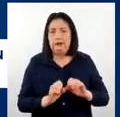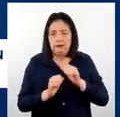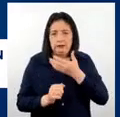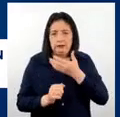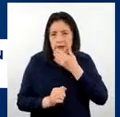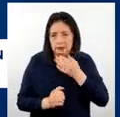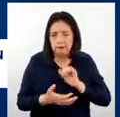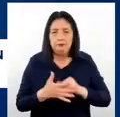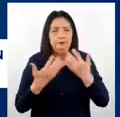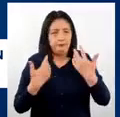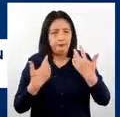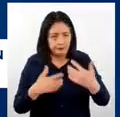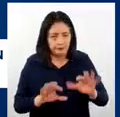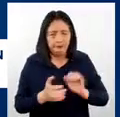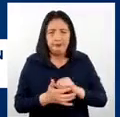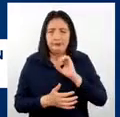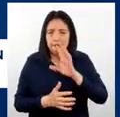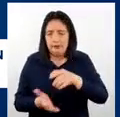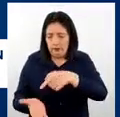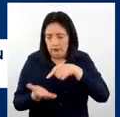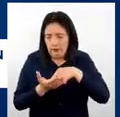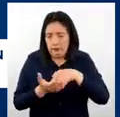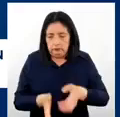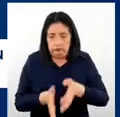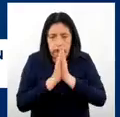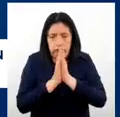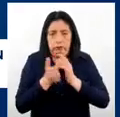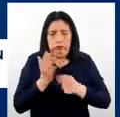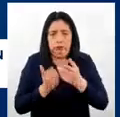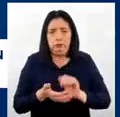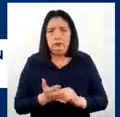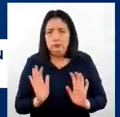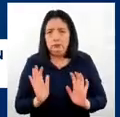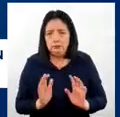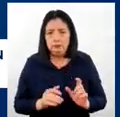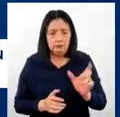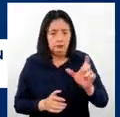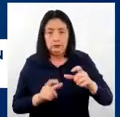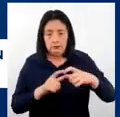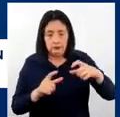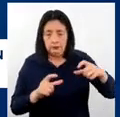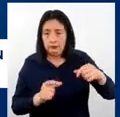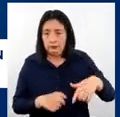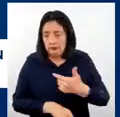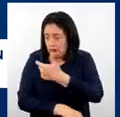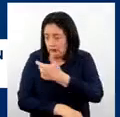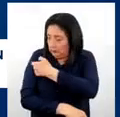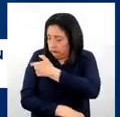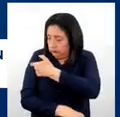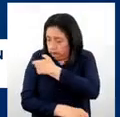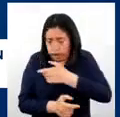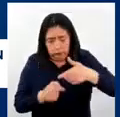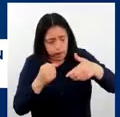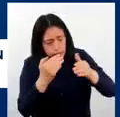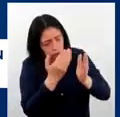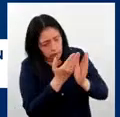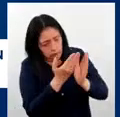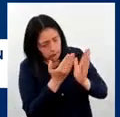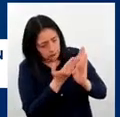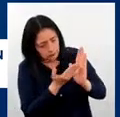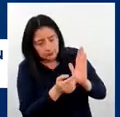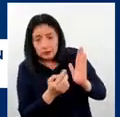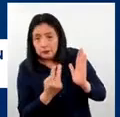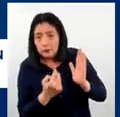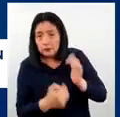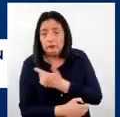se establece esta exigencia, esta solicitud de acreditar el carnet de vacunación con el esquema completo. Y además hizo un